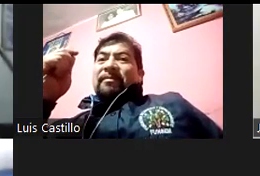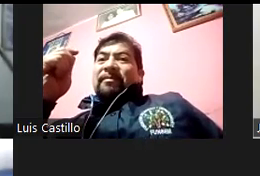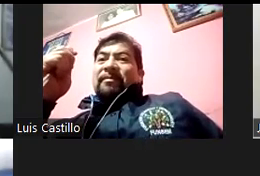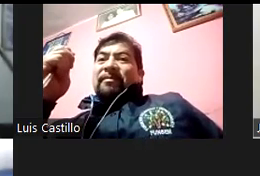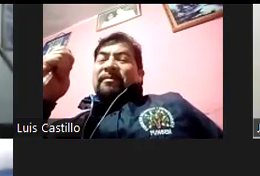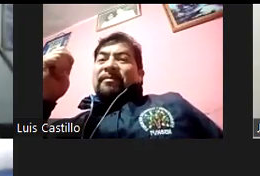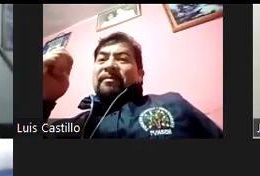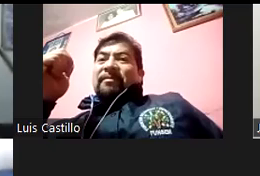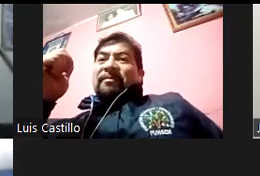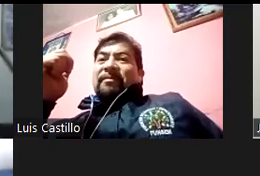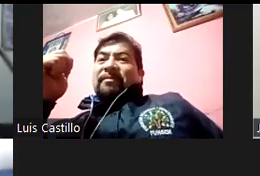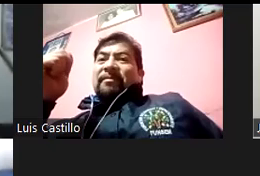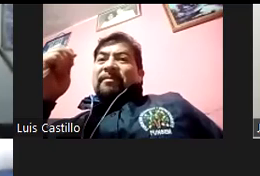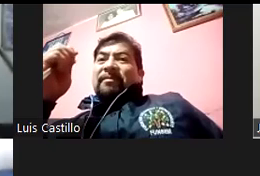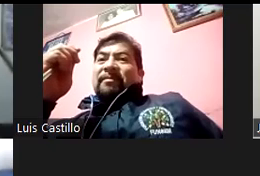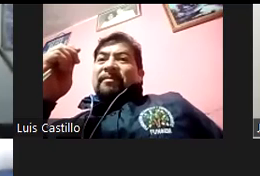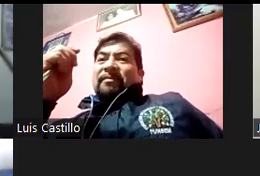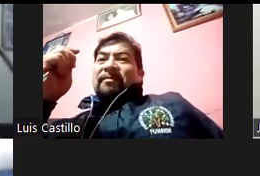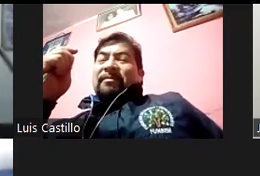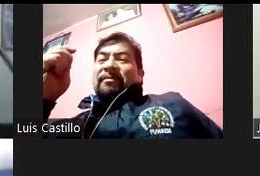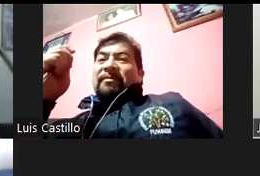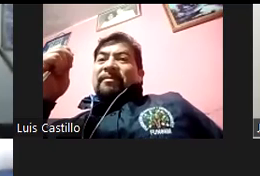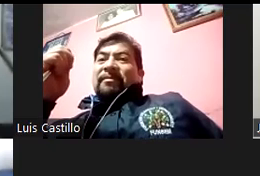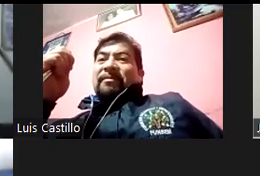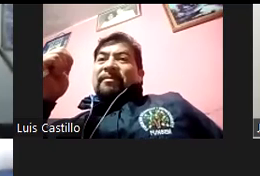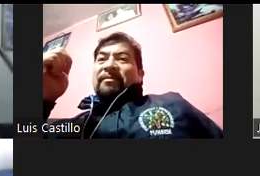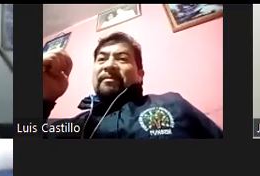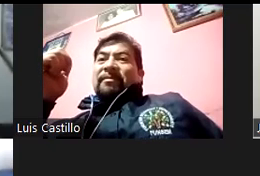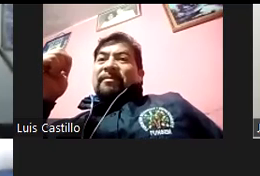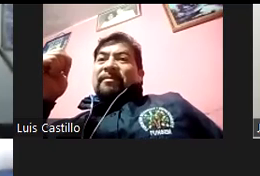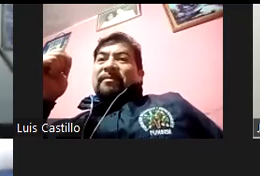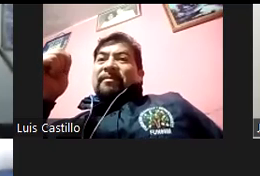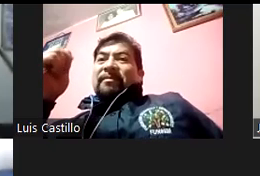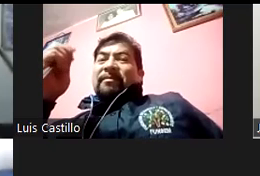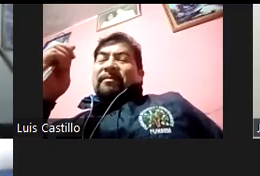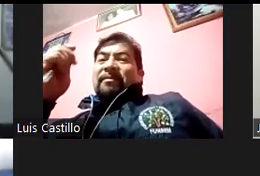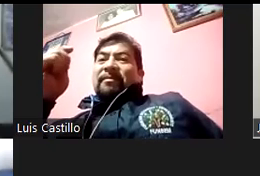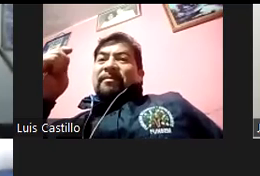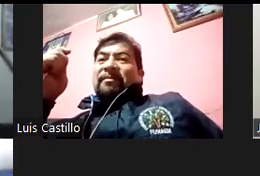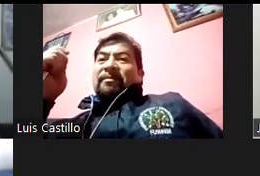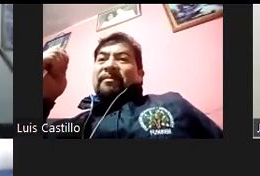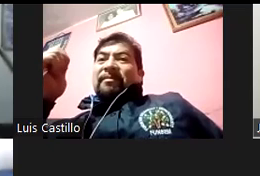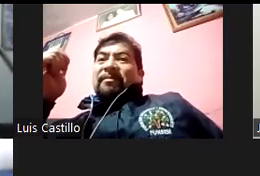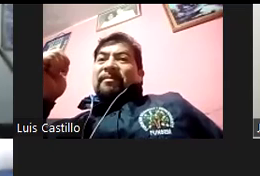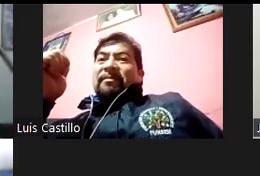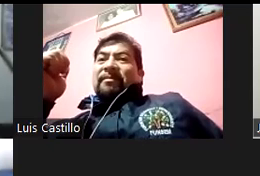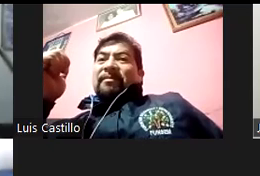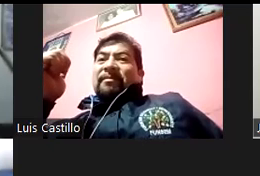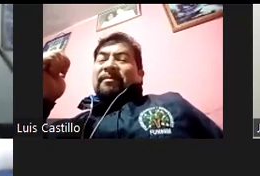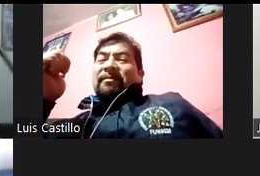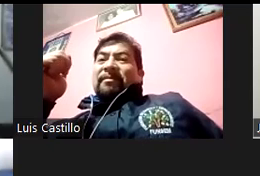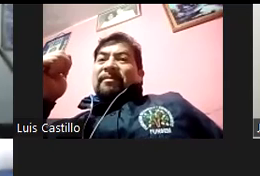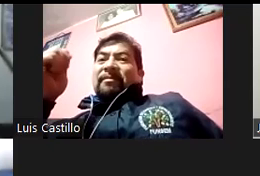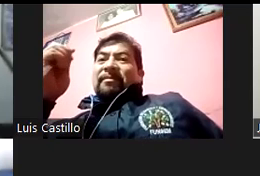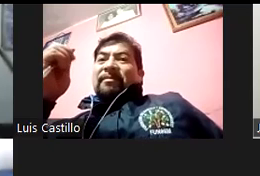4 tazas de café al día, pero yo trato de tomar el filtrado porque el café en exceso tiene un problema de que nos